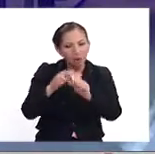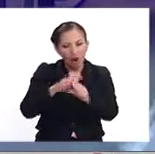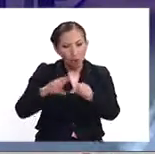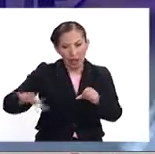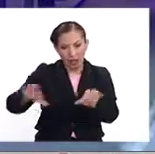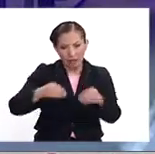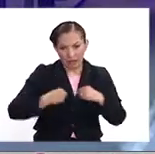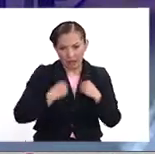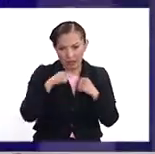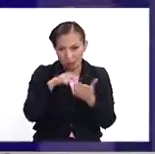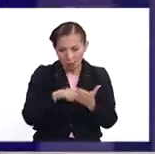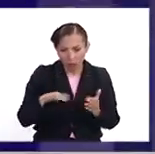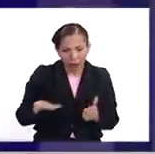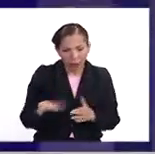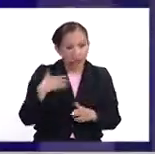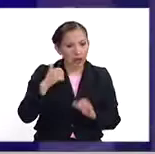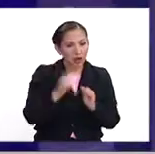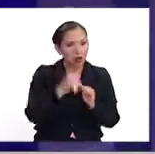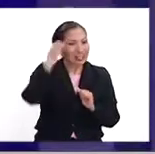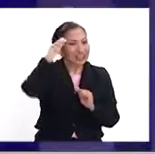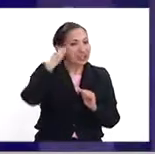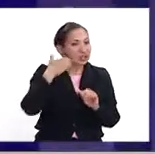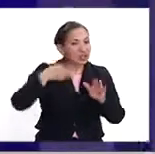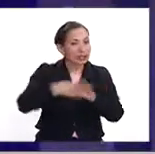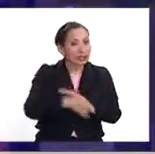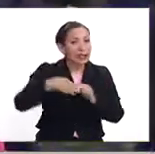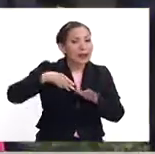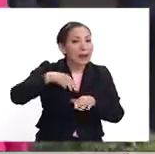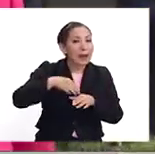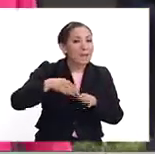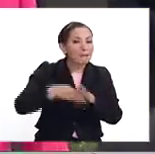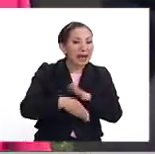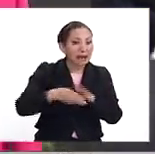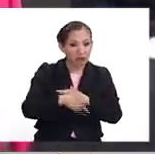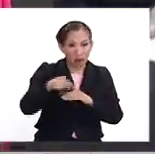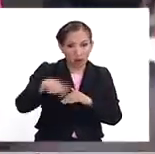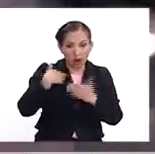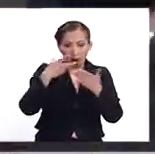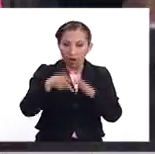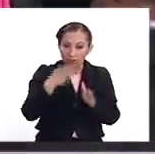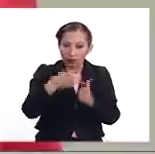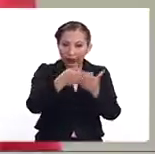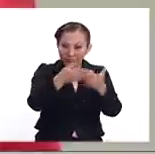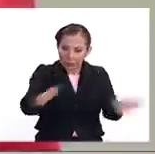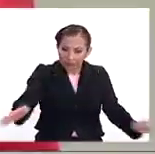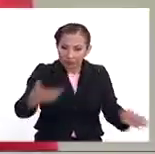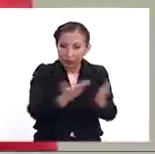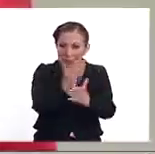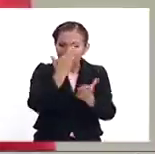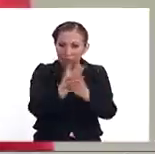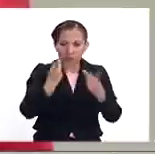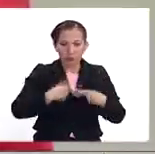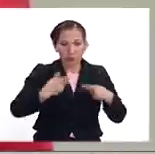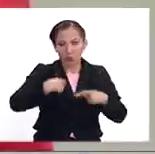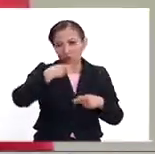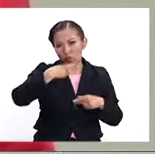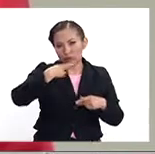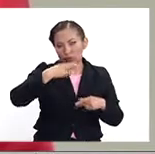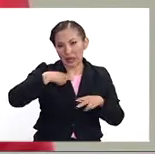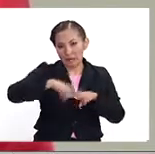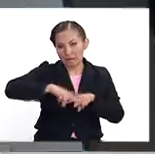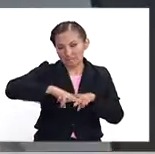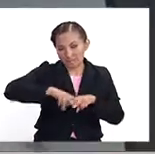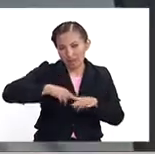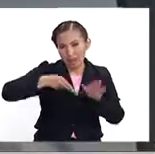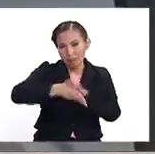normalidad en esta zona, con la estación del tren y del metro London Bridge, que fueron reabiertas esta mañana a los miles de usuarios que